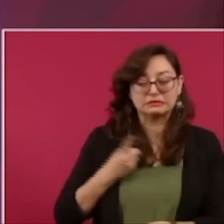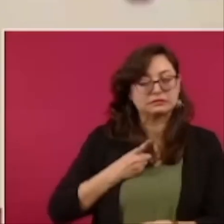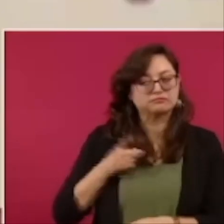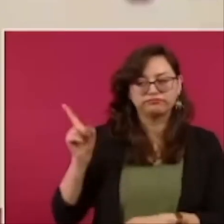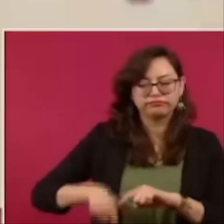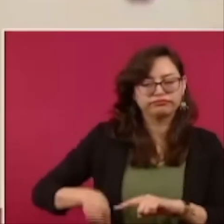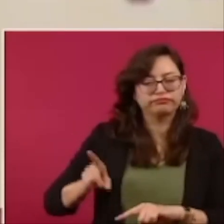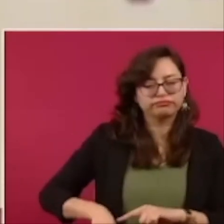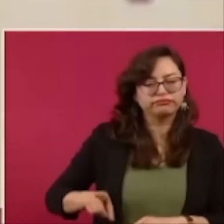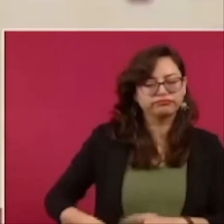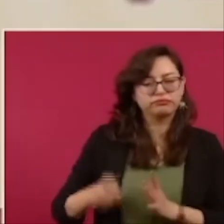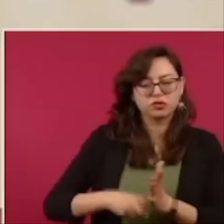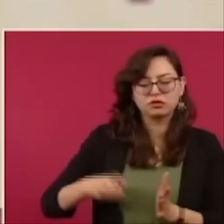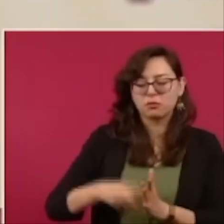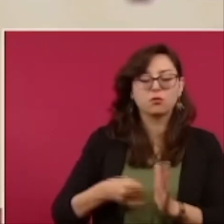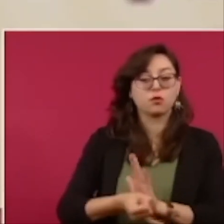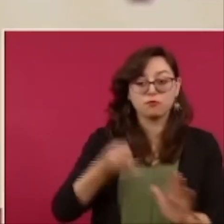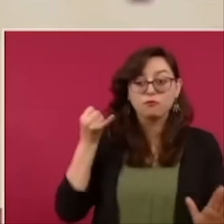Jueces, magistrados, ministros.